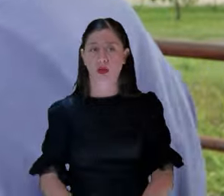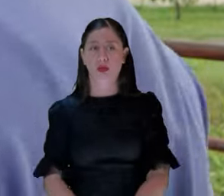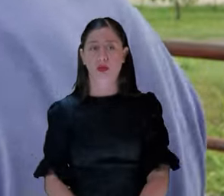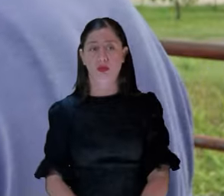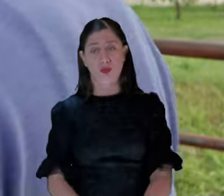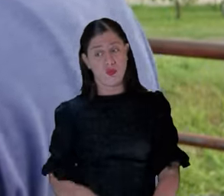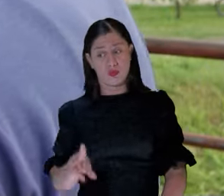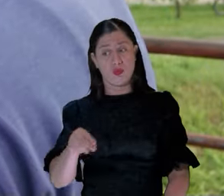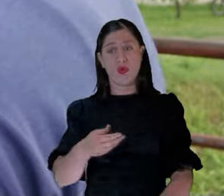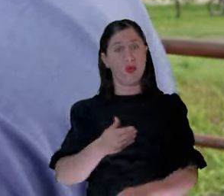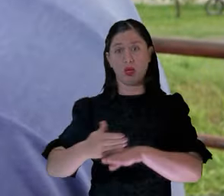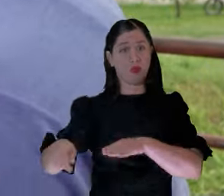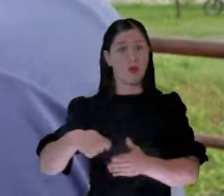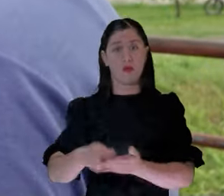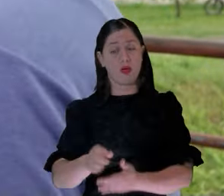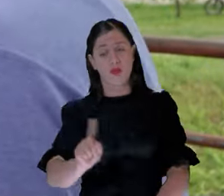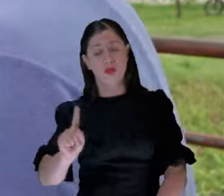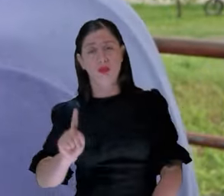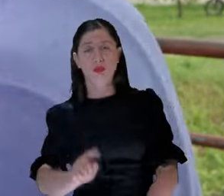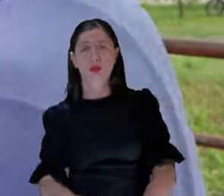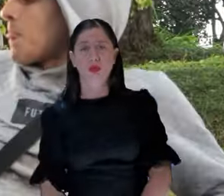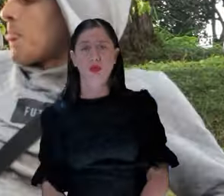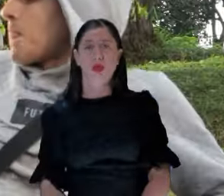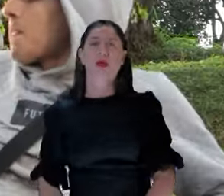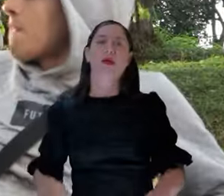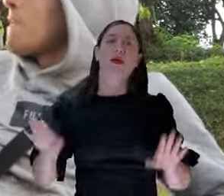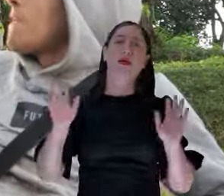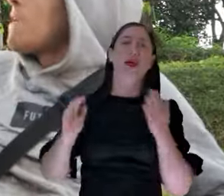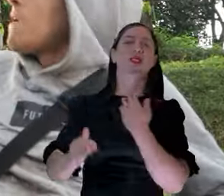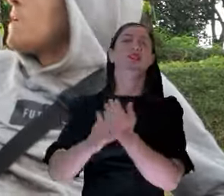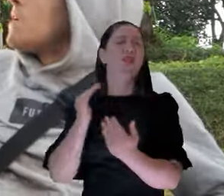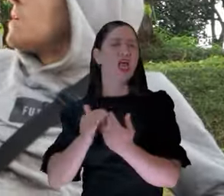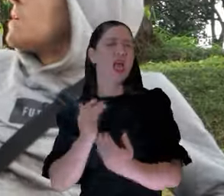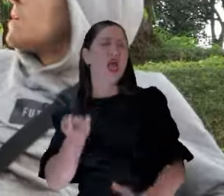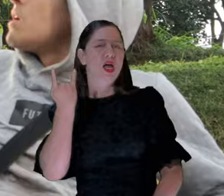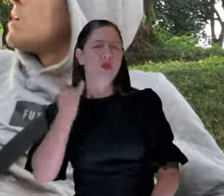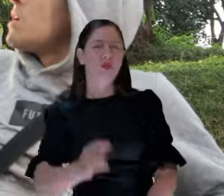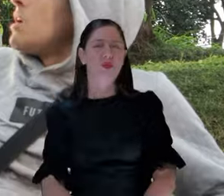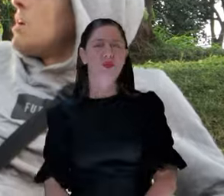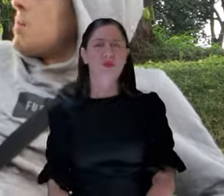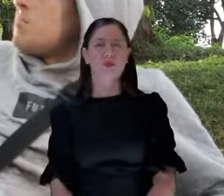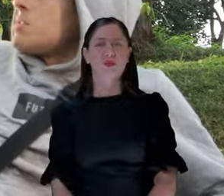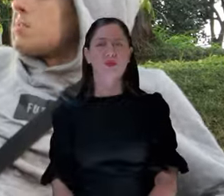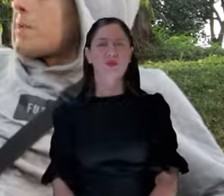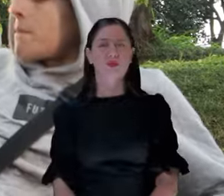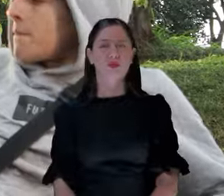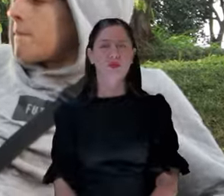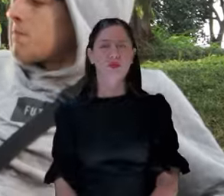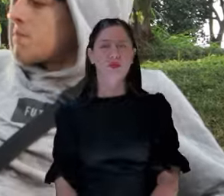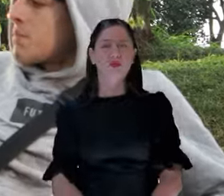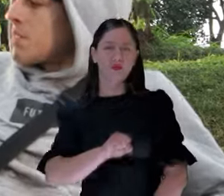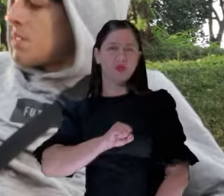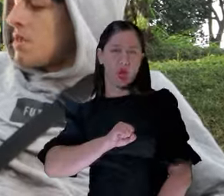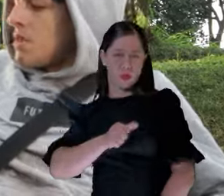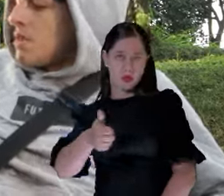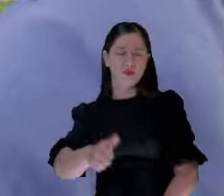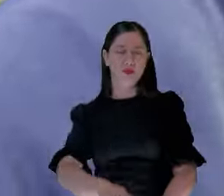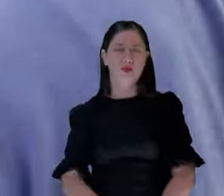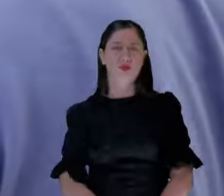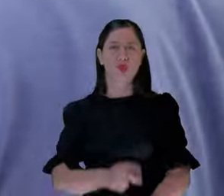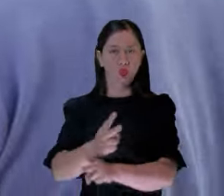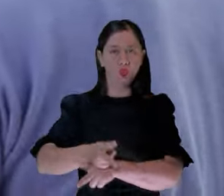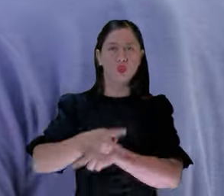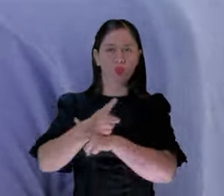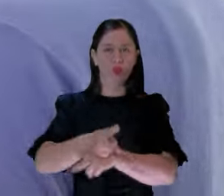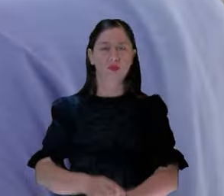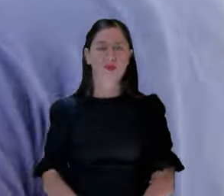Él es socio, muchacho. No. Disculpe, pero... Ay, gastate alquito, pues. Gastate ahí. Pues, ahí. Hermano, que todo bien. Bueno, todo